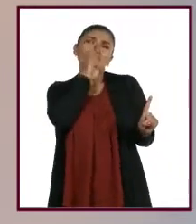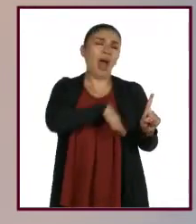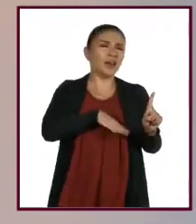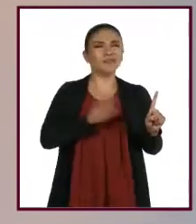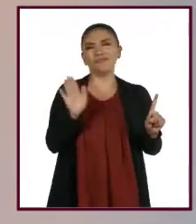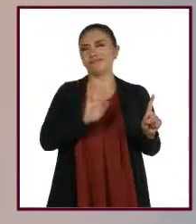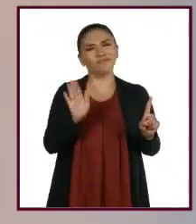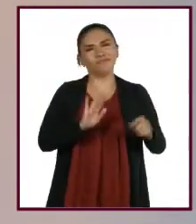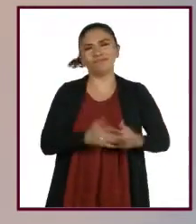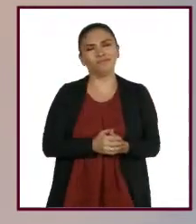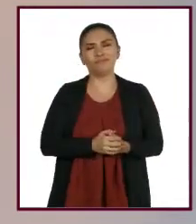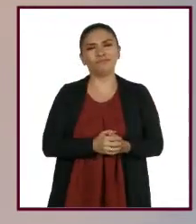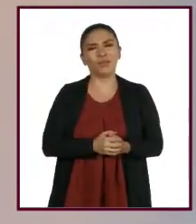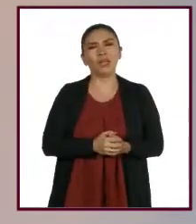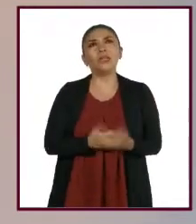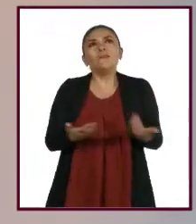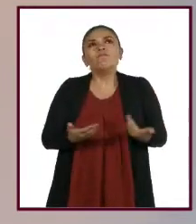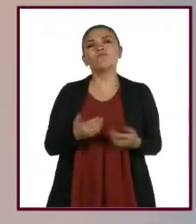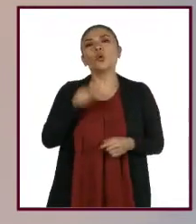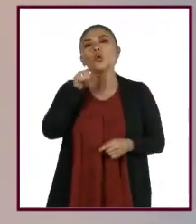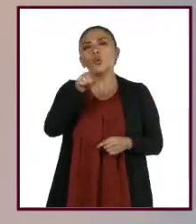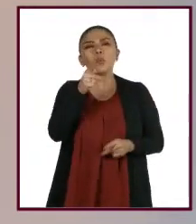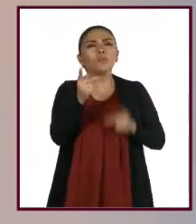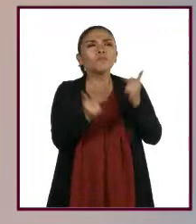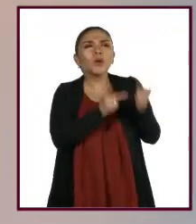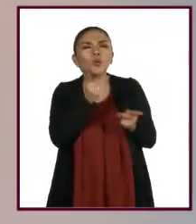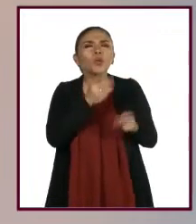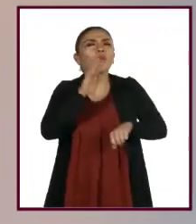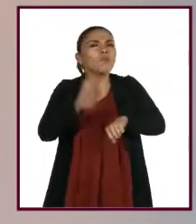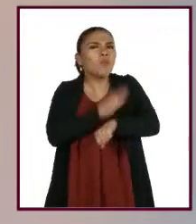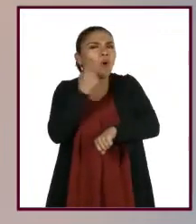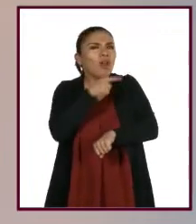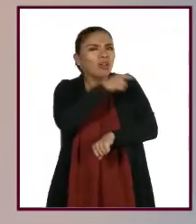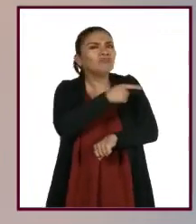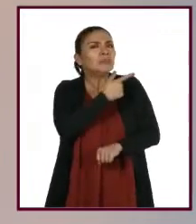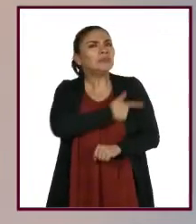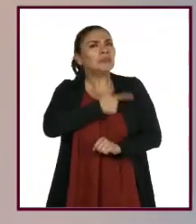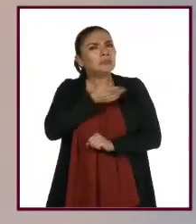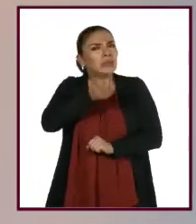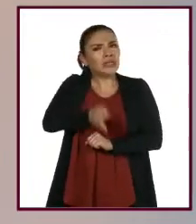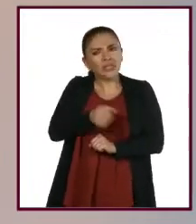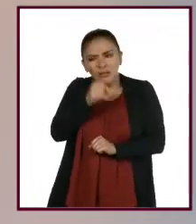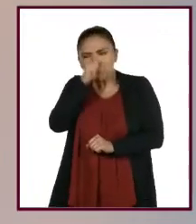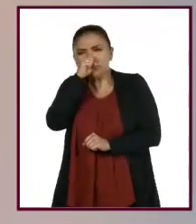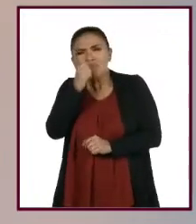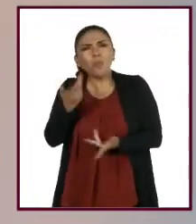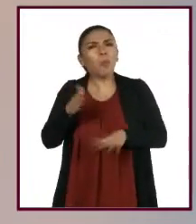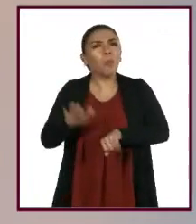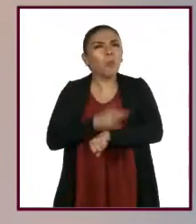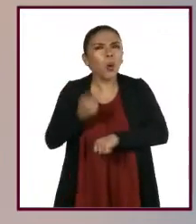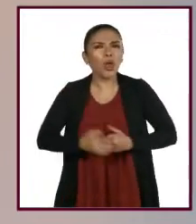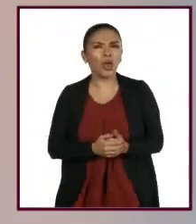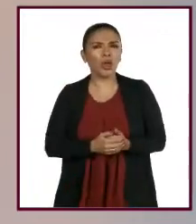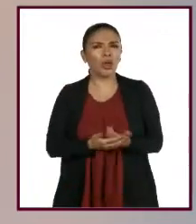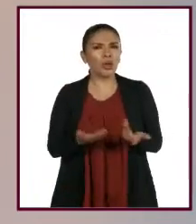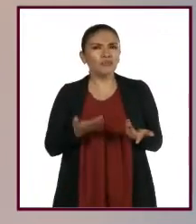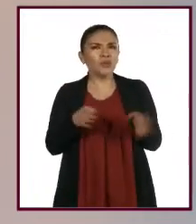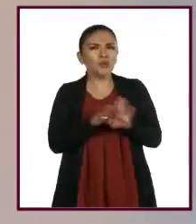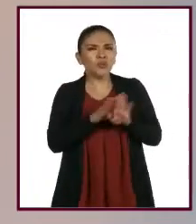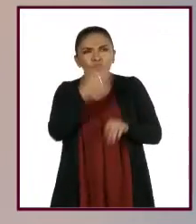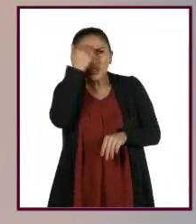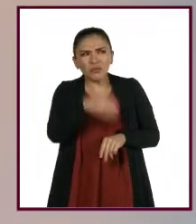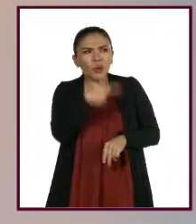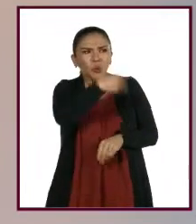saber cuál es la motivación para el consumo de esos inhalables, para saber cuál es